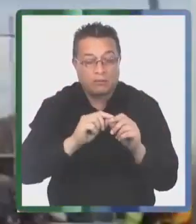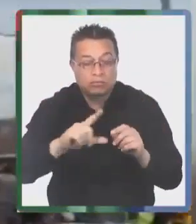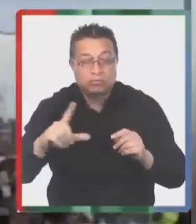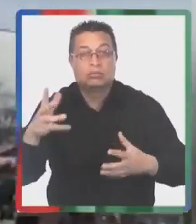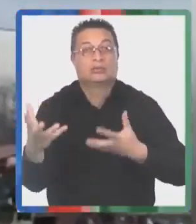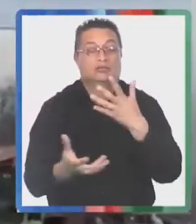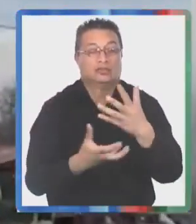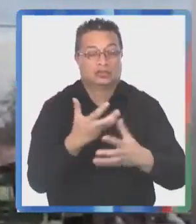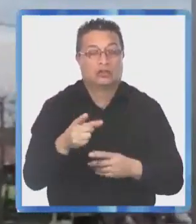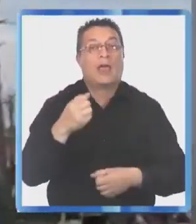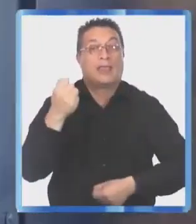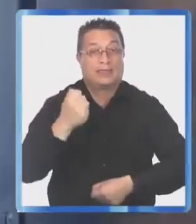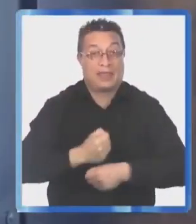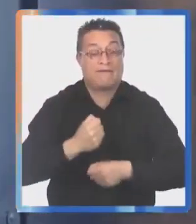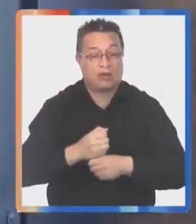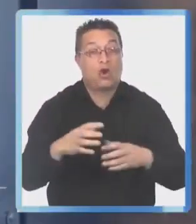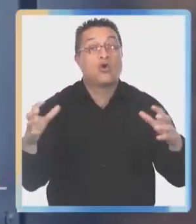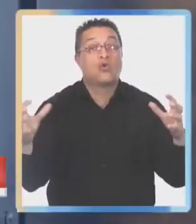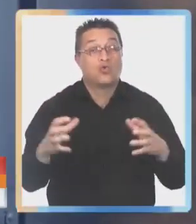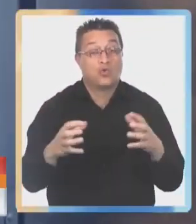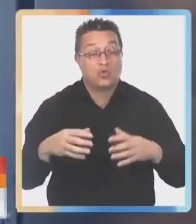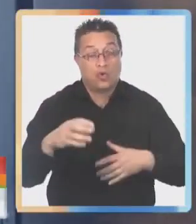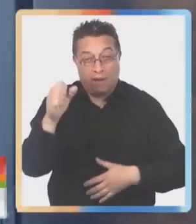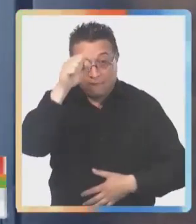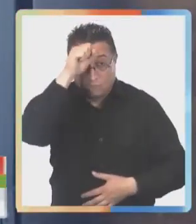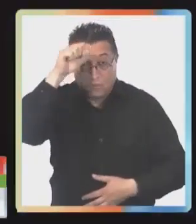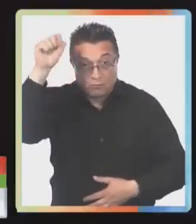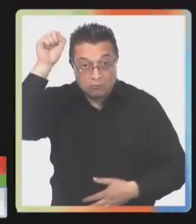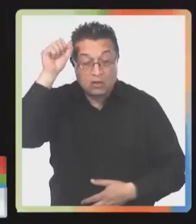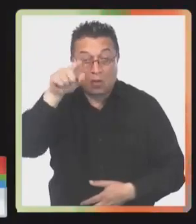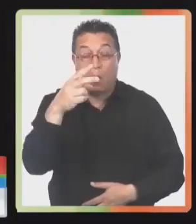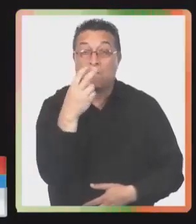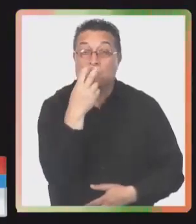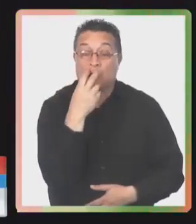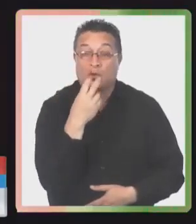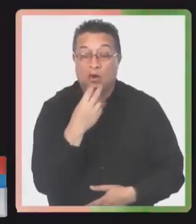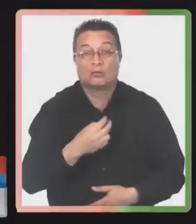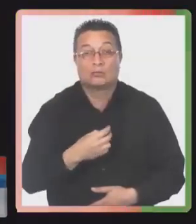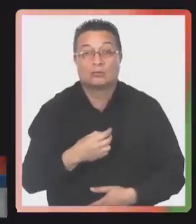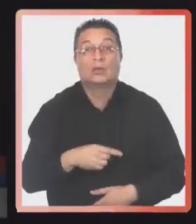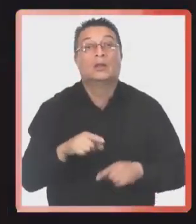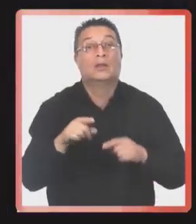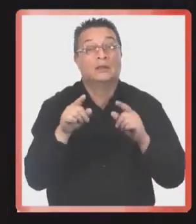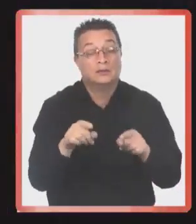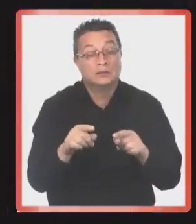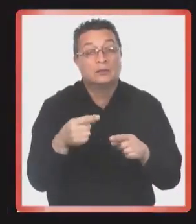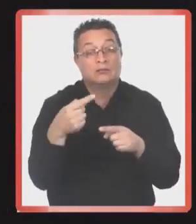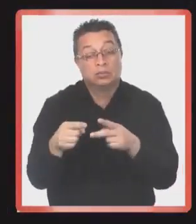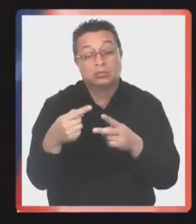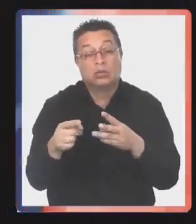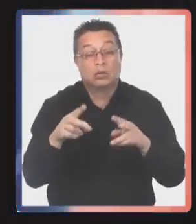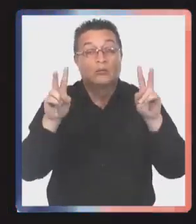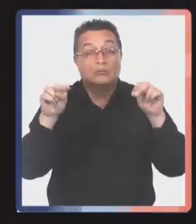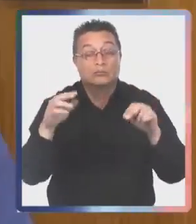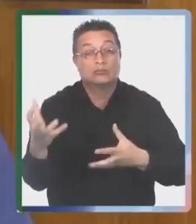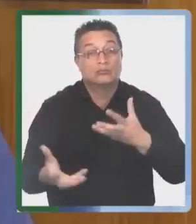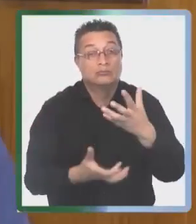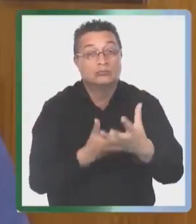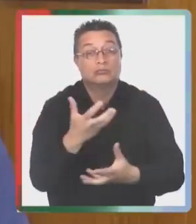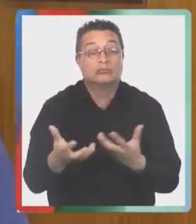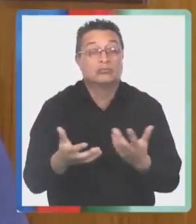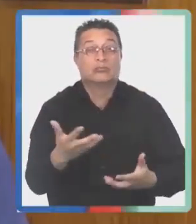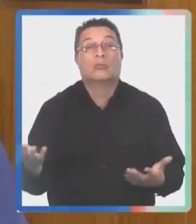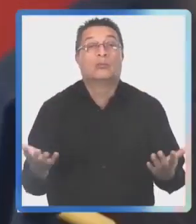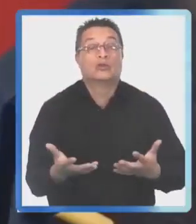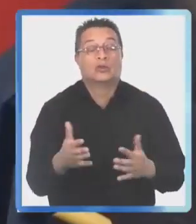y 79 principios de incendio, por lo que el trabajo ha sido intenso para el Cuerpo de Bomberos de Puerto Montt. La mayoría de las causas de